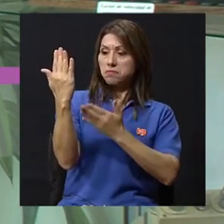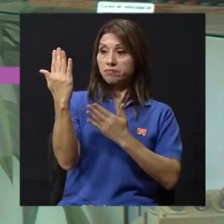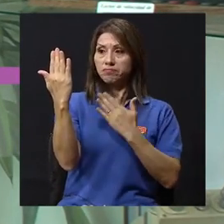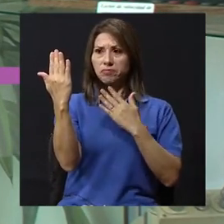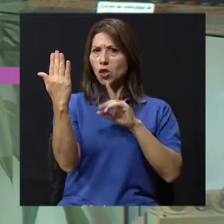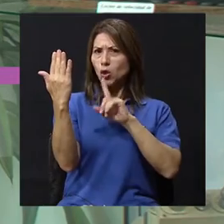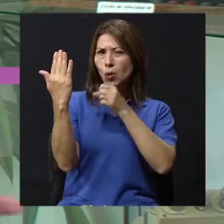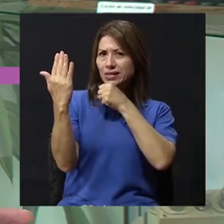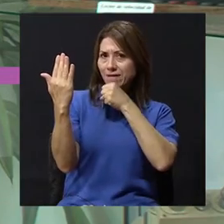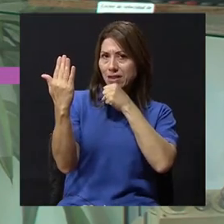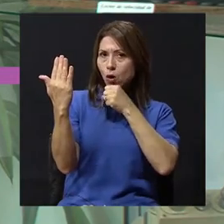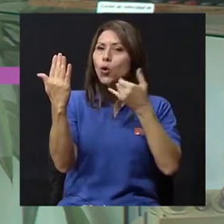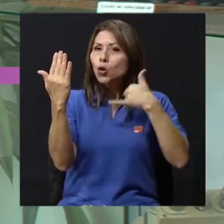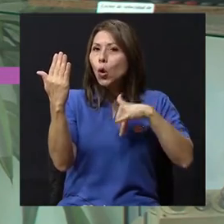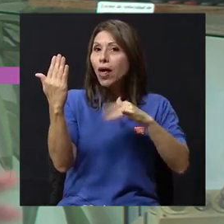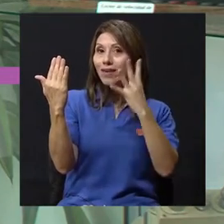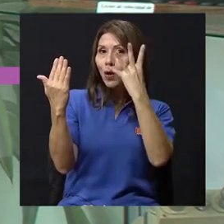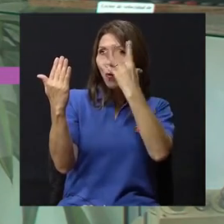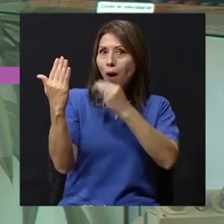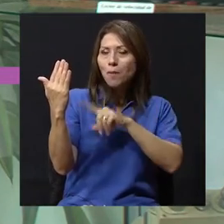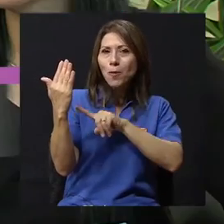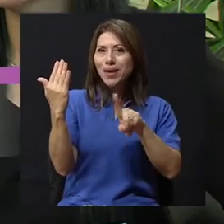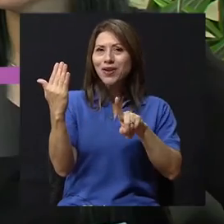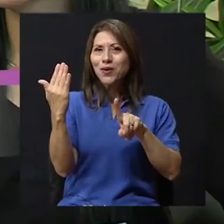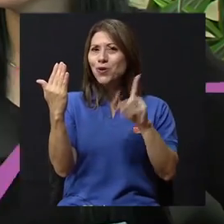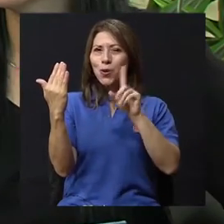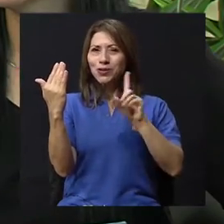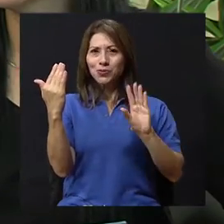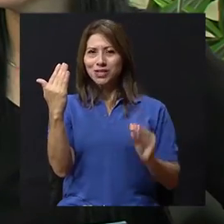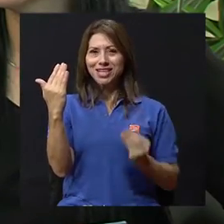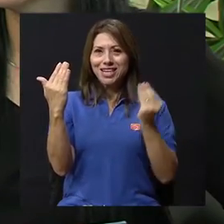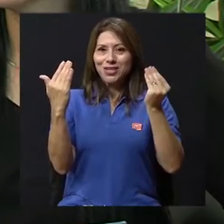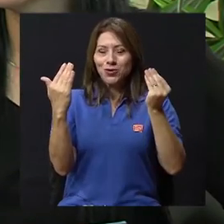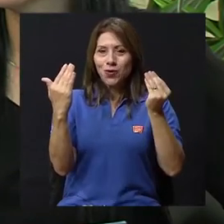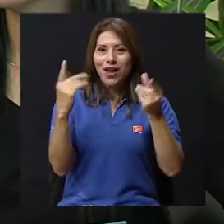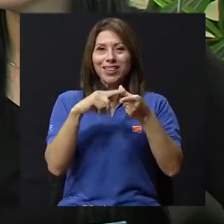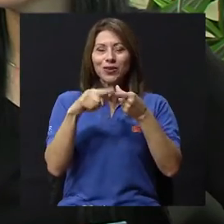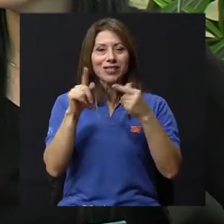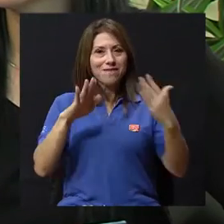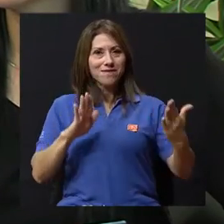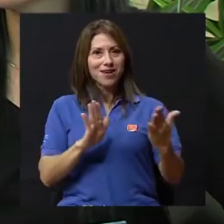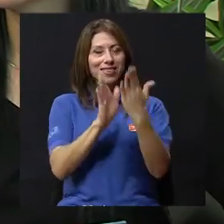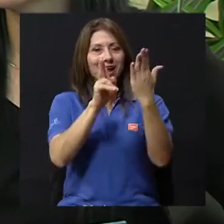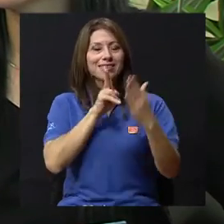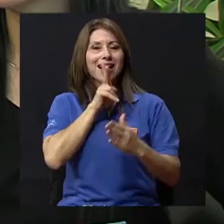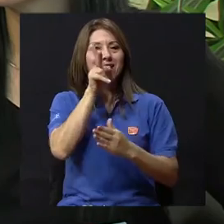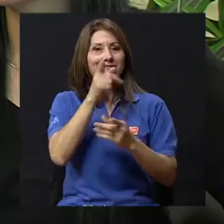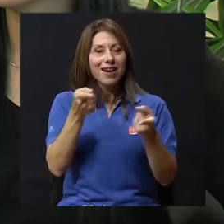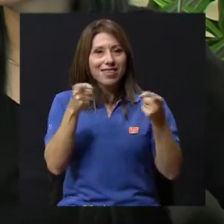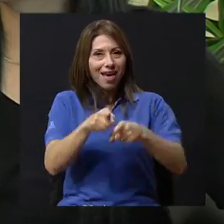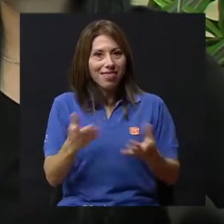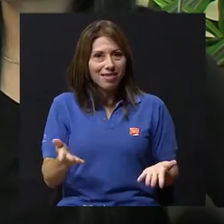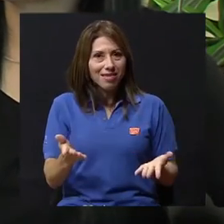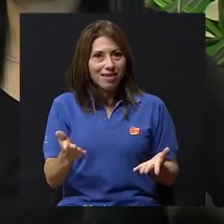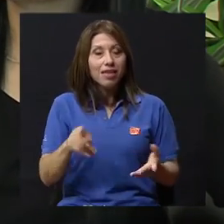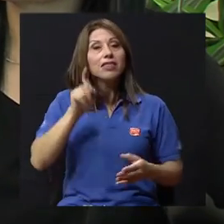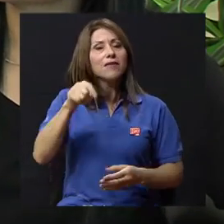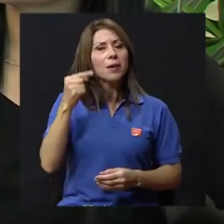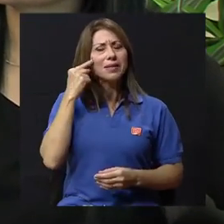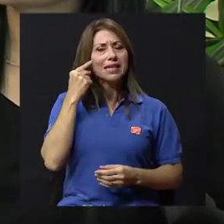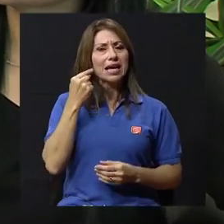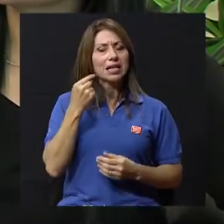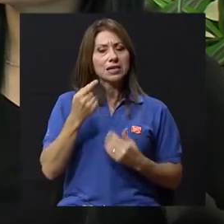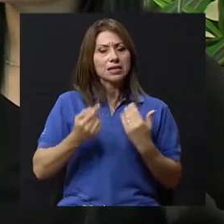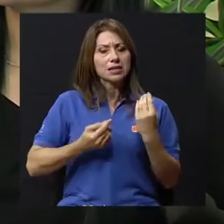viejo, todavía puede estar guapetón, pero ya no es un chiquillo, ¿verdad? Es enfrentarse a esa realidad. Debería de pensar, bueno, ¿qué